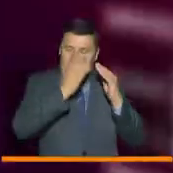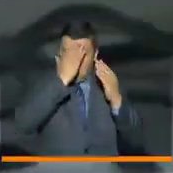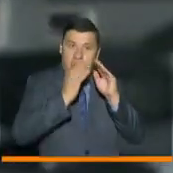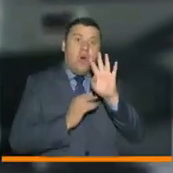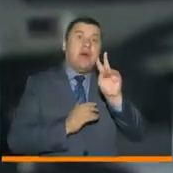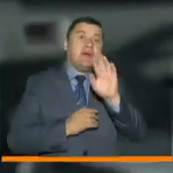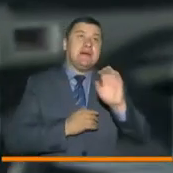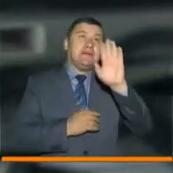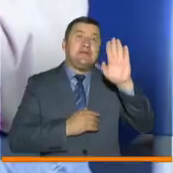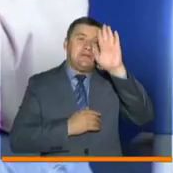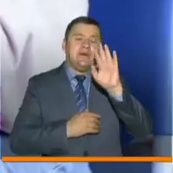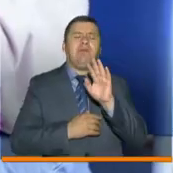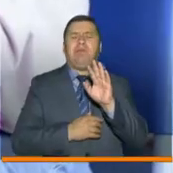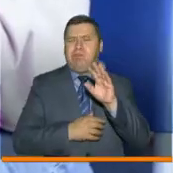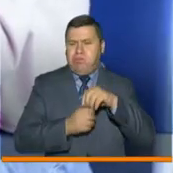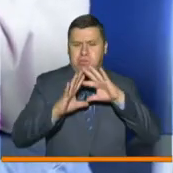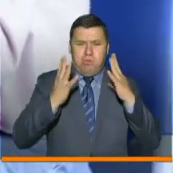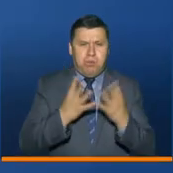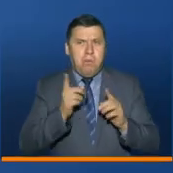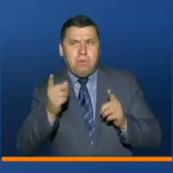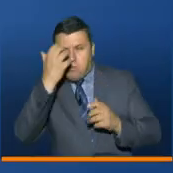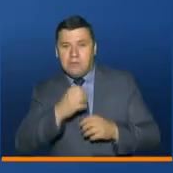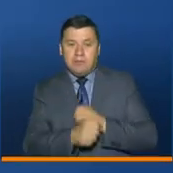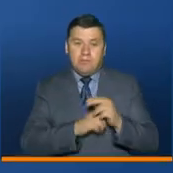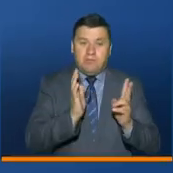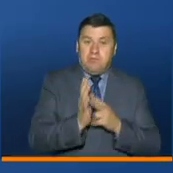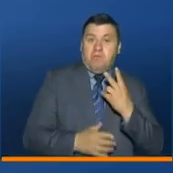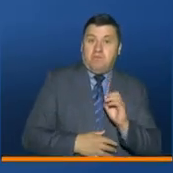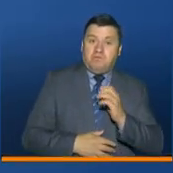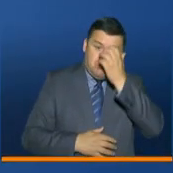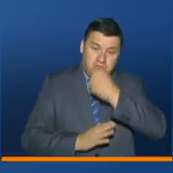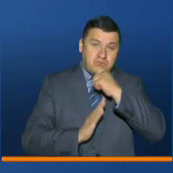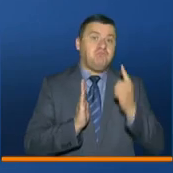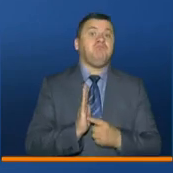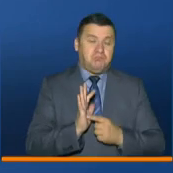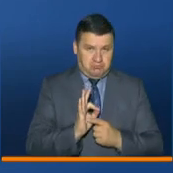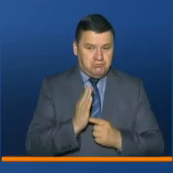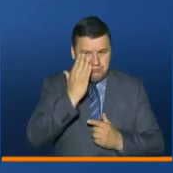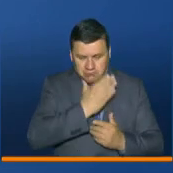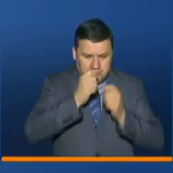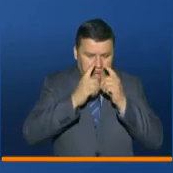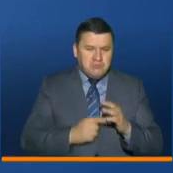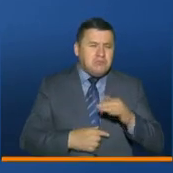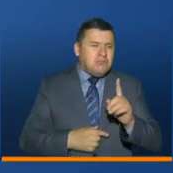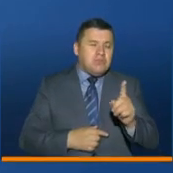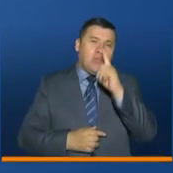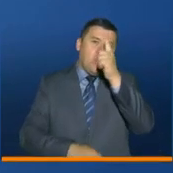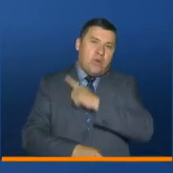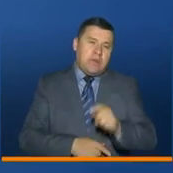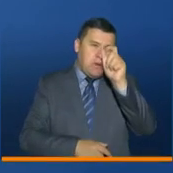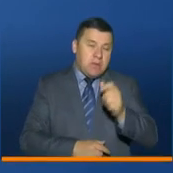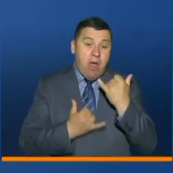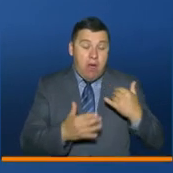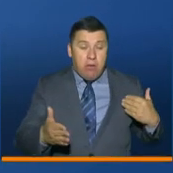ciudades de 32 países alrededor del mundo. Durante el 2020, el ICFES aplicará pruebas de estado a más de 1 millón de personas.